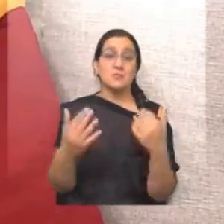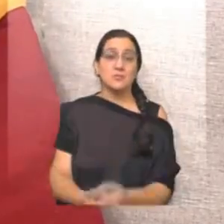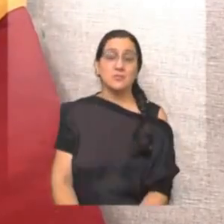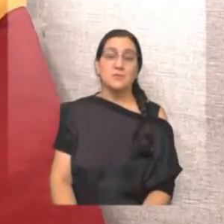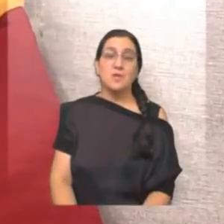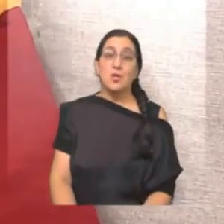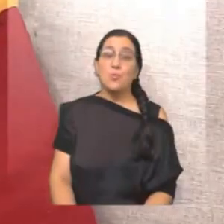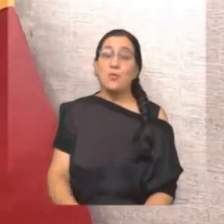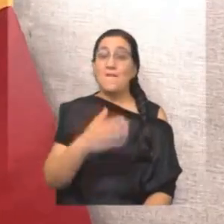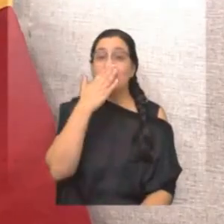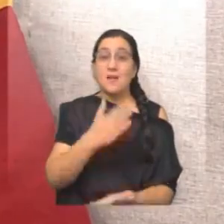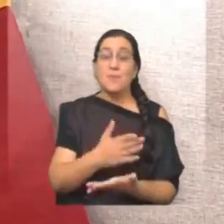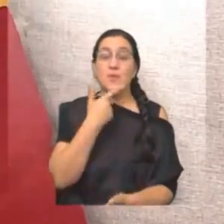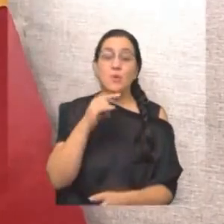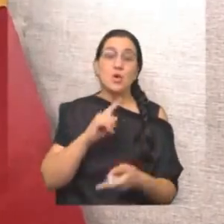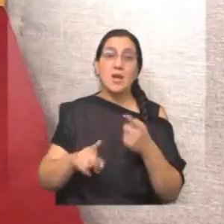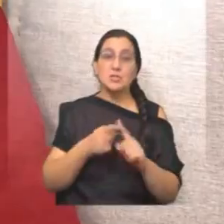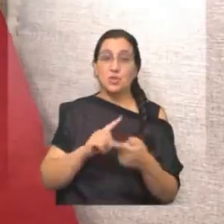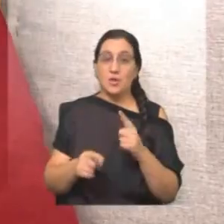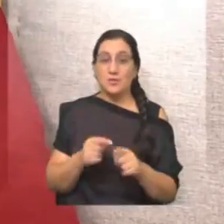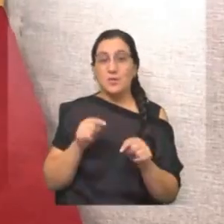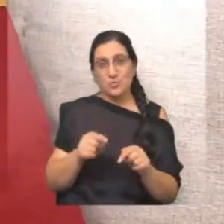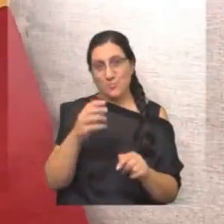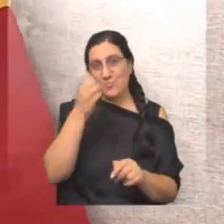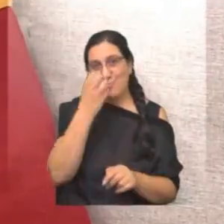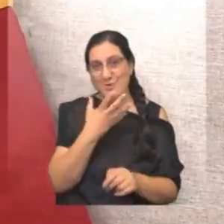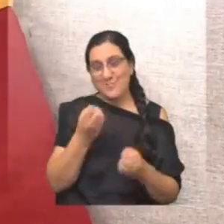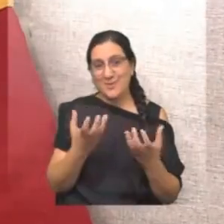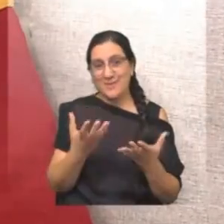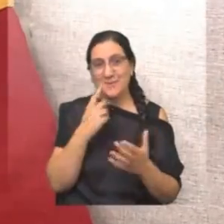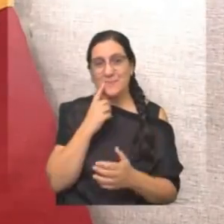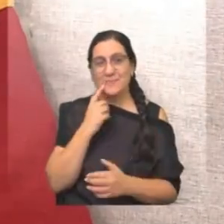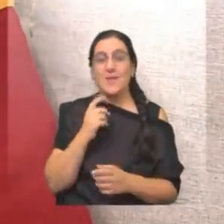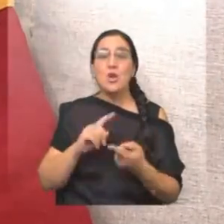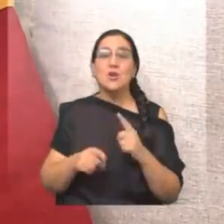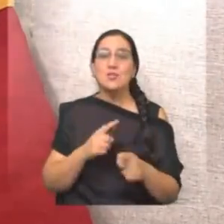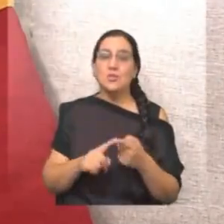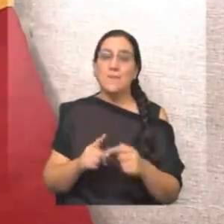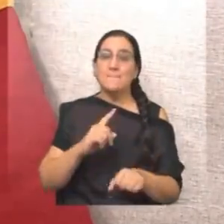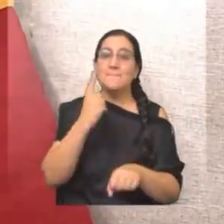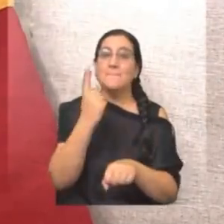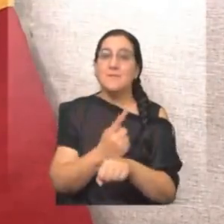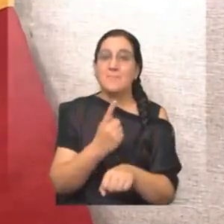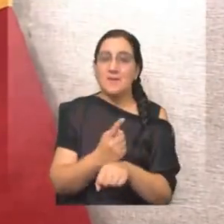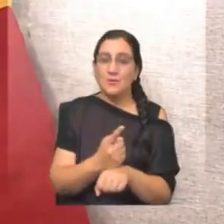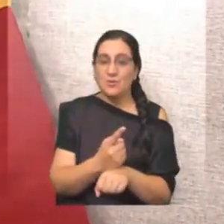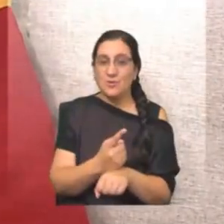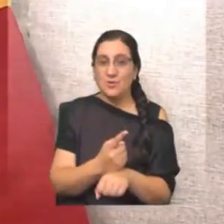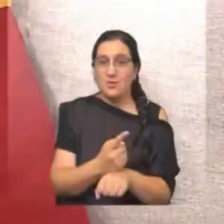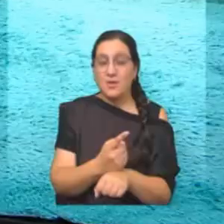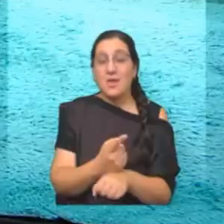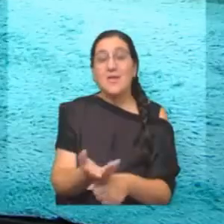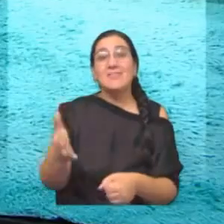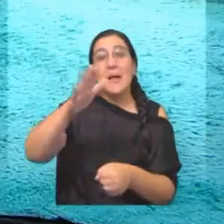final, porque por ejemplo en lo que tiene que ver, esto es re bueno porque mirá, en lo que tiene que ver, primero tapar el termo siempre. Ojo con